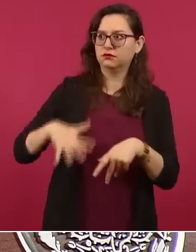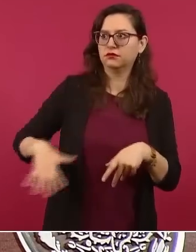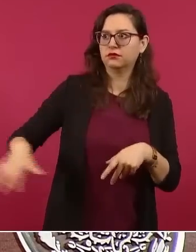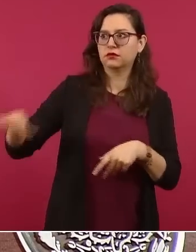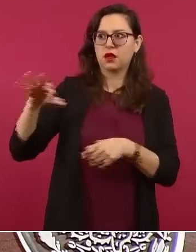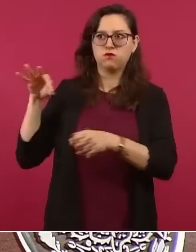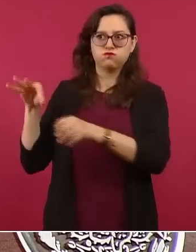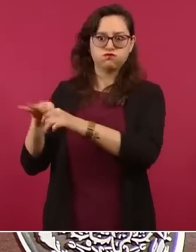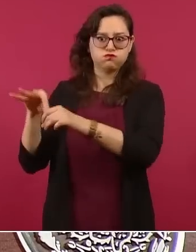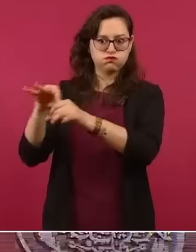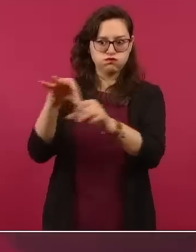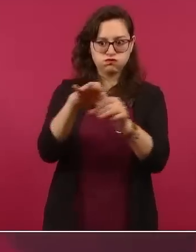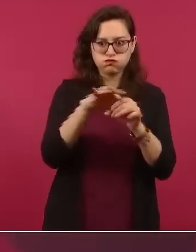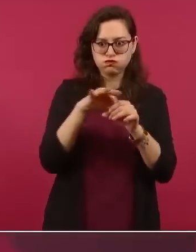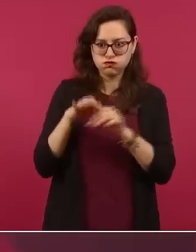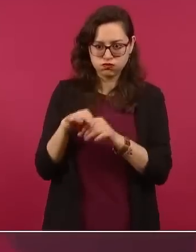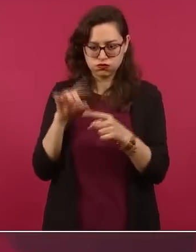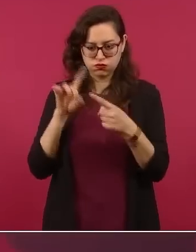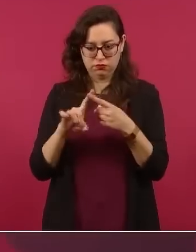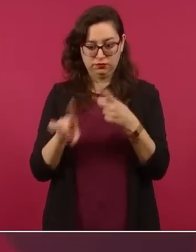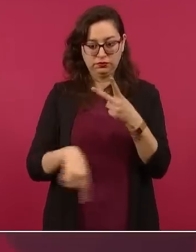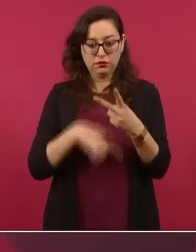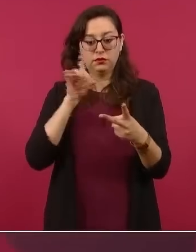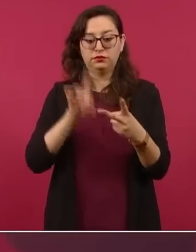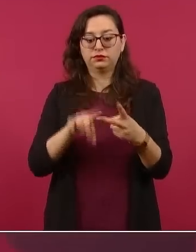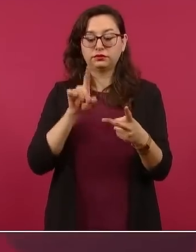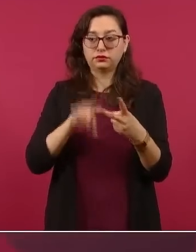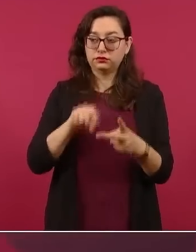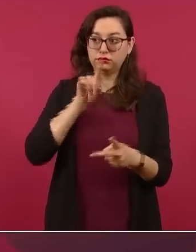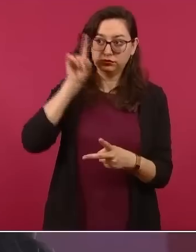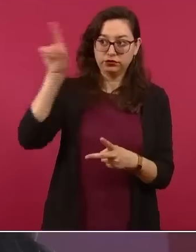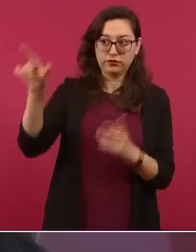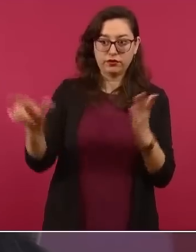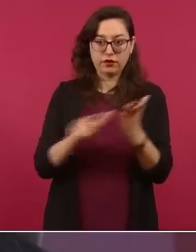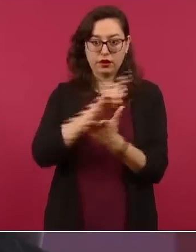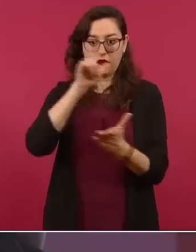conservadores del Perú,